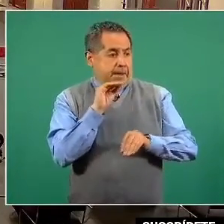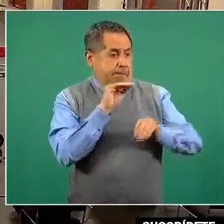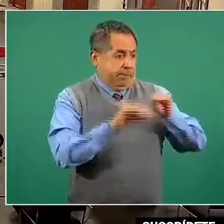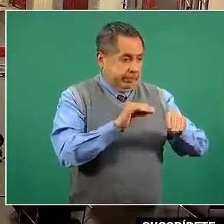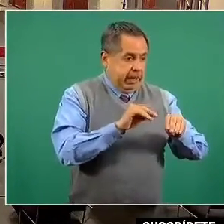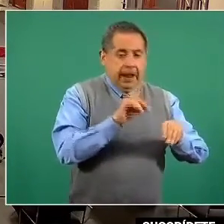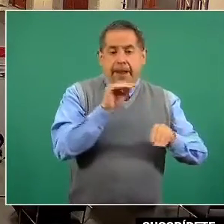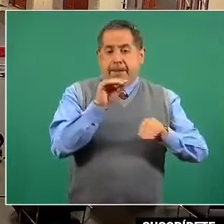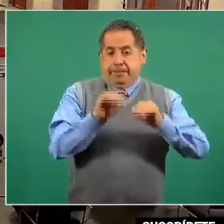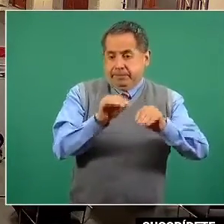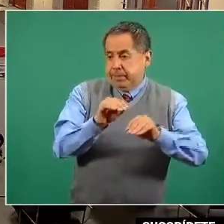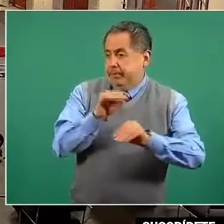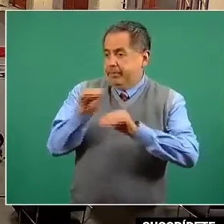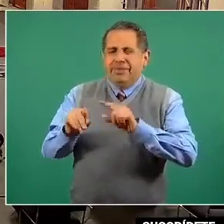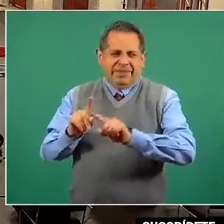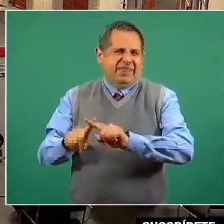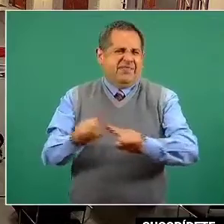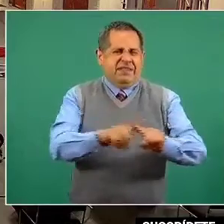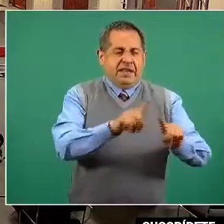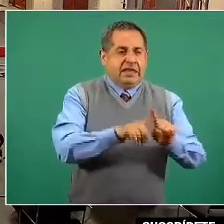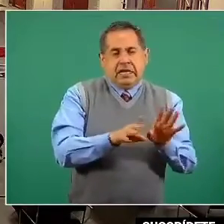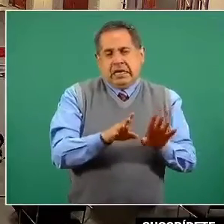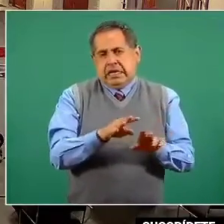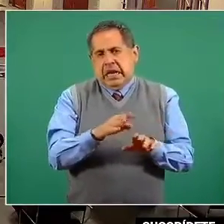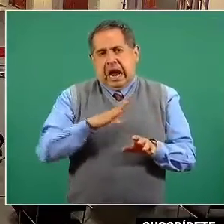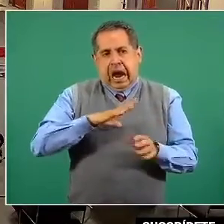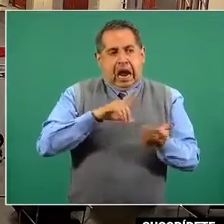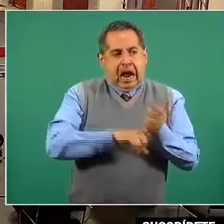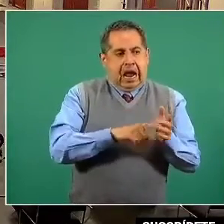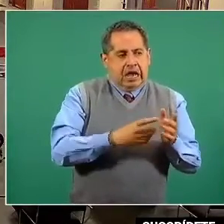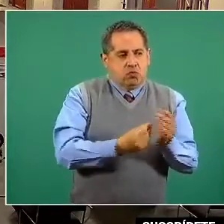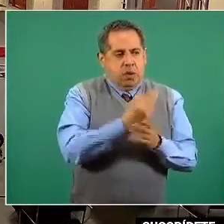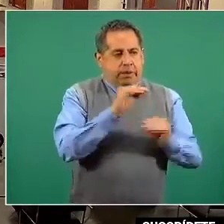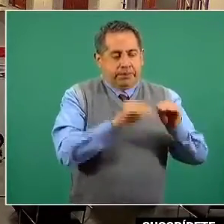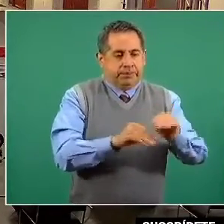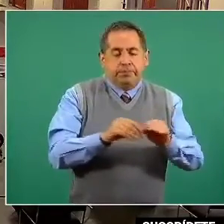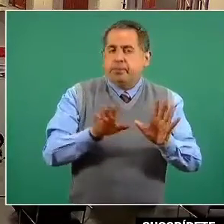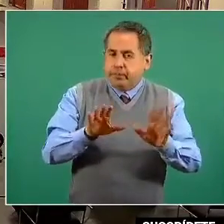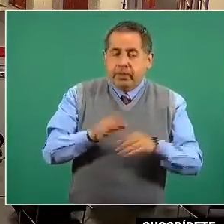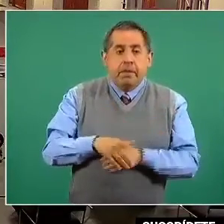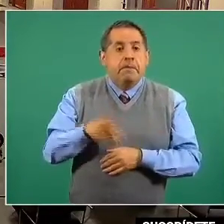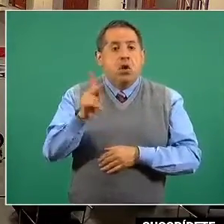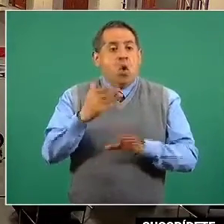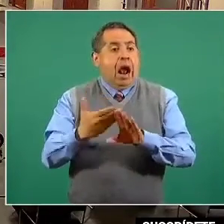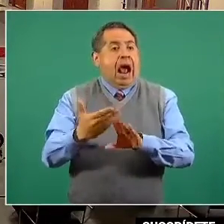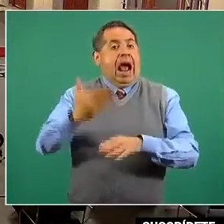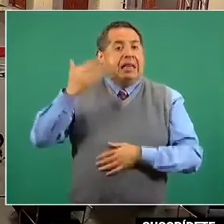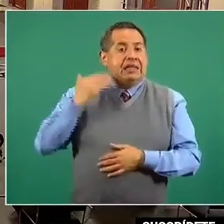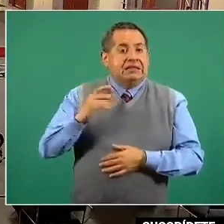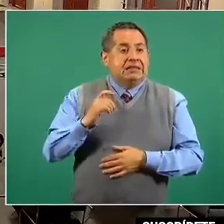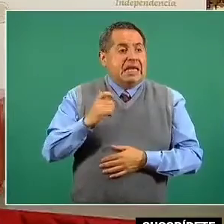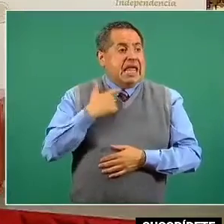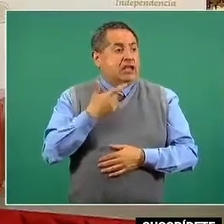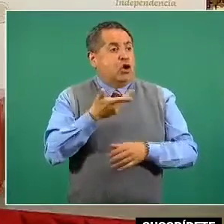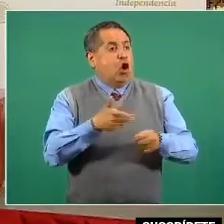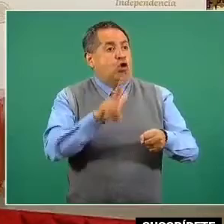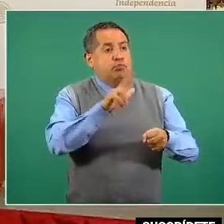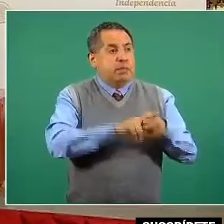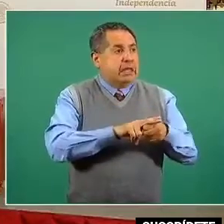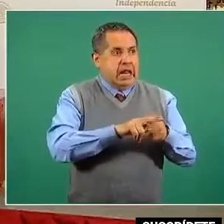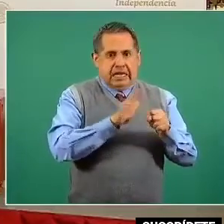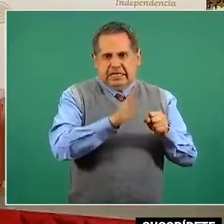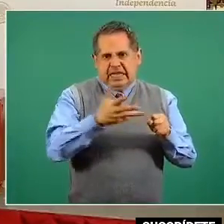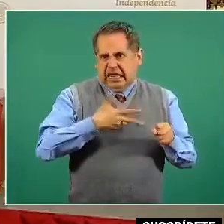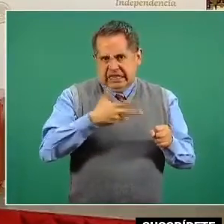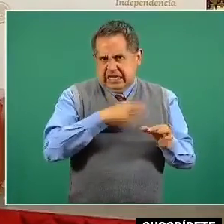varias modalidades de unidades temporales. Pero las unidades permanentes no se pueden expandir tan rápida o